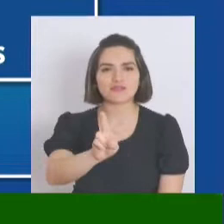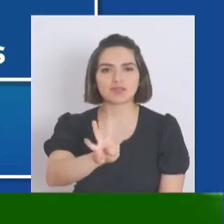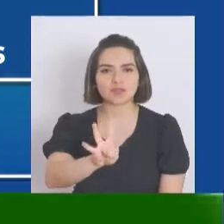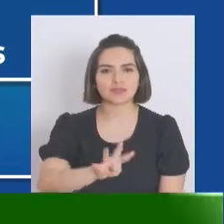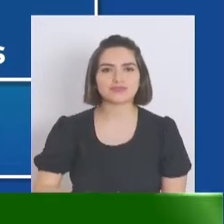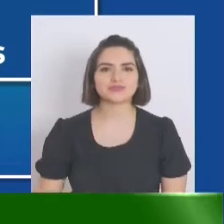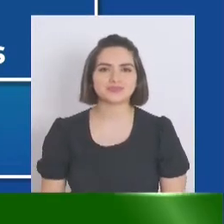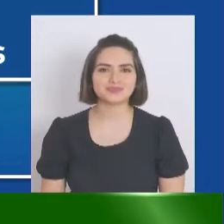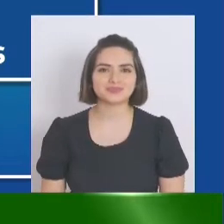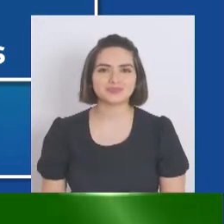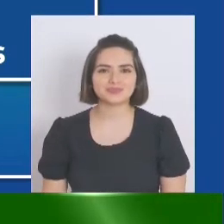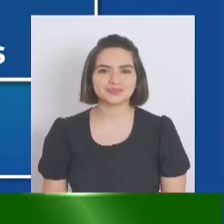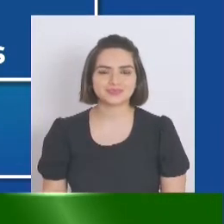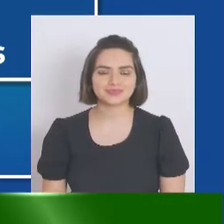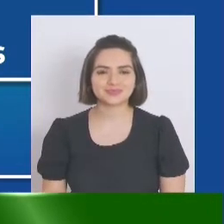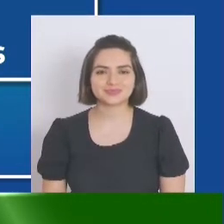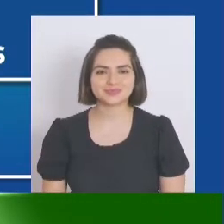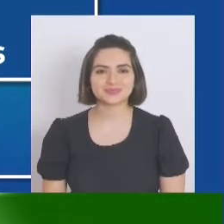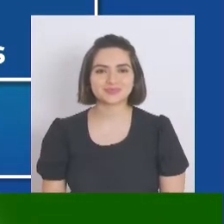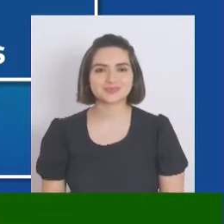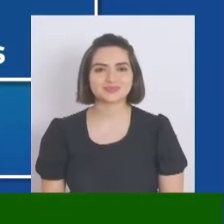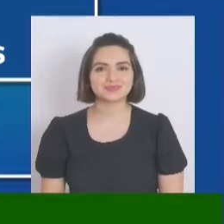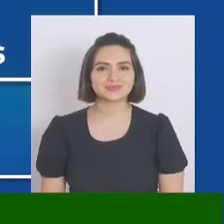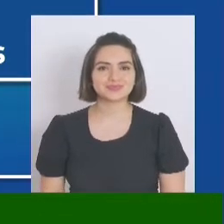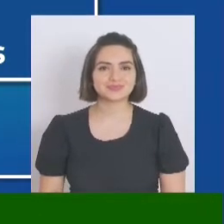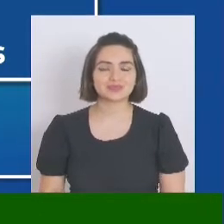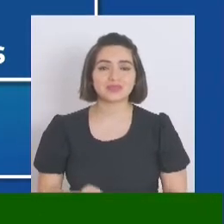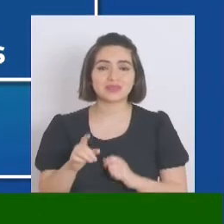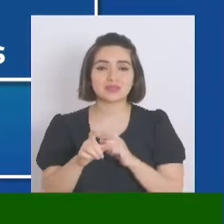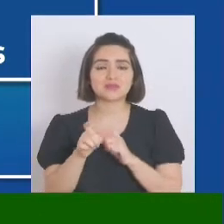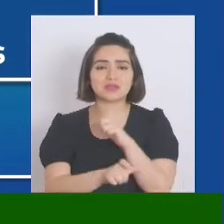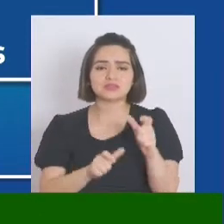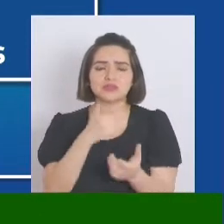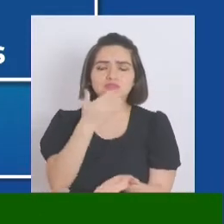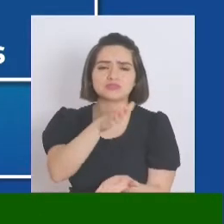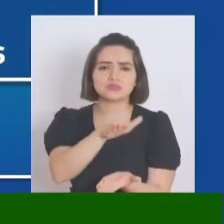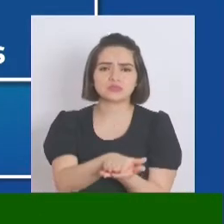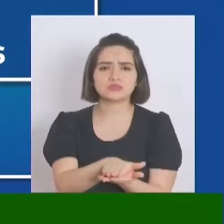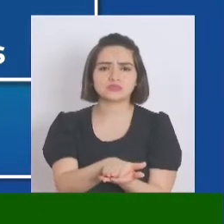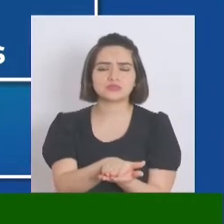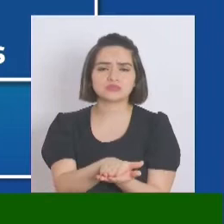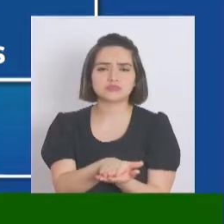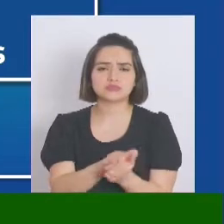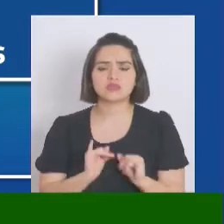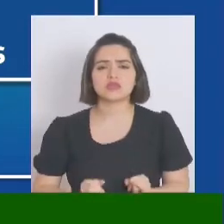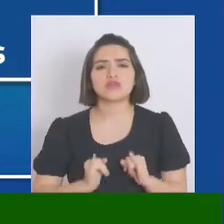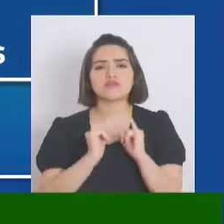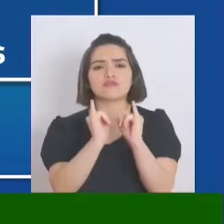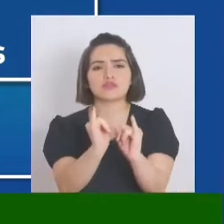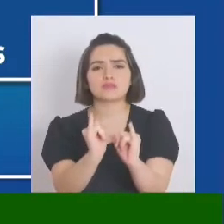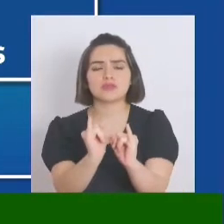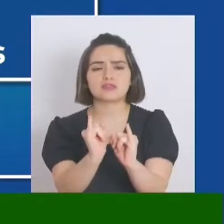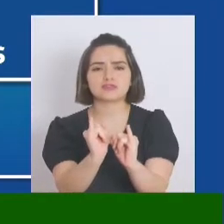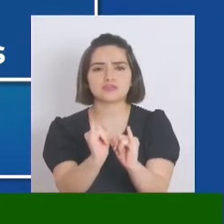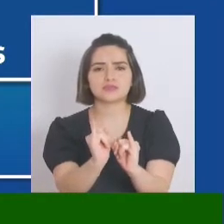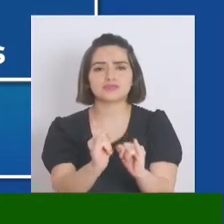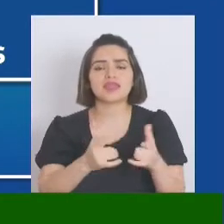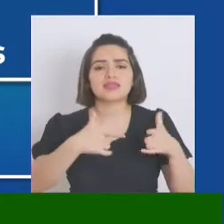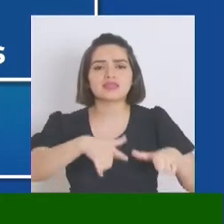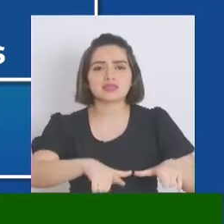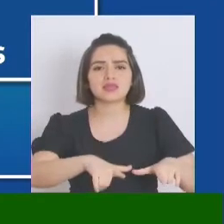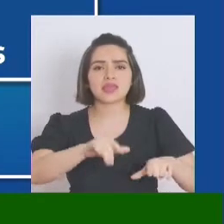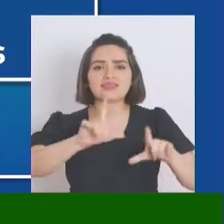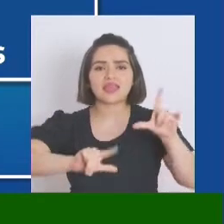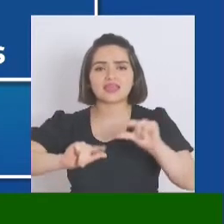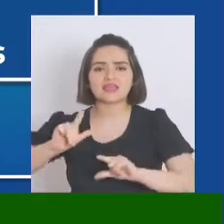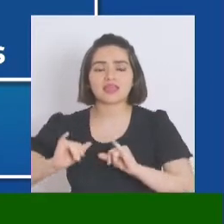658.324. En cuanto a los fallecimientos, de acuerdo a la información entregada por el Departamento de